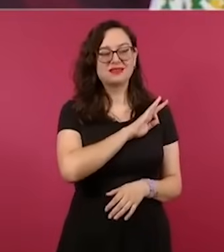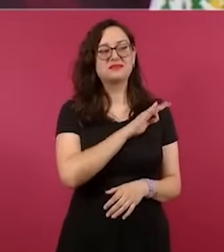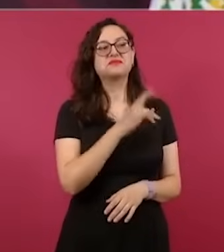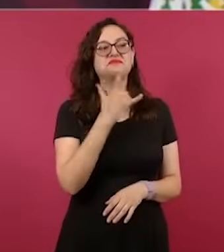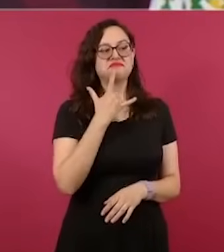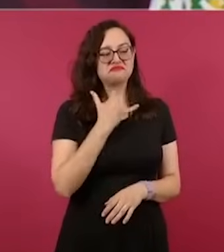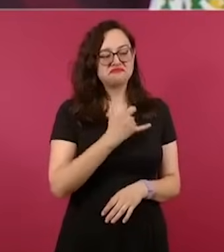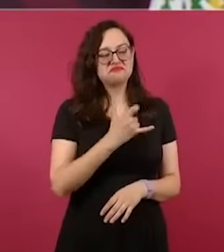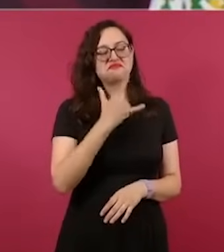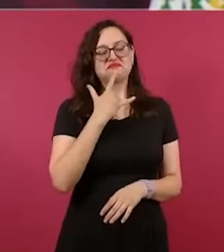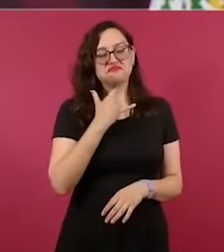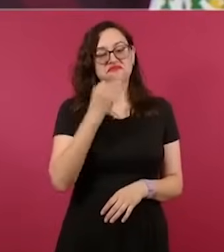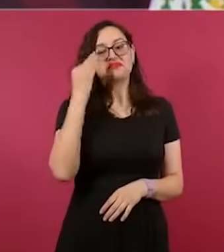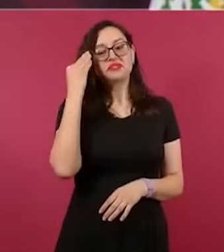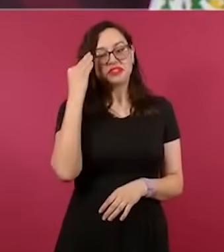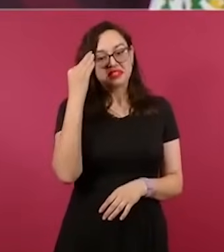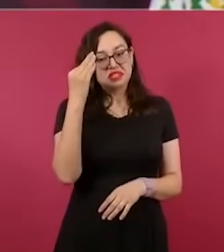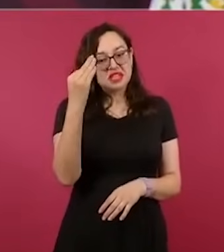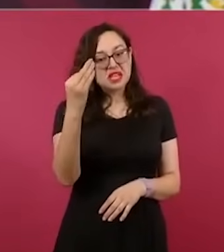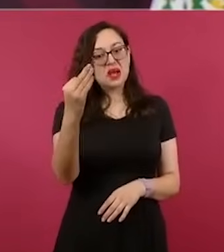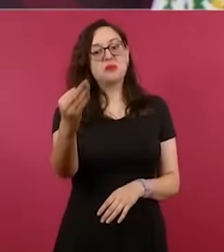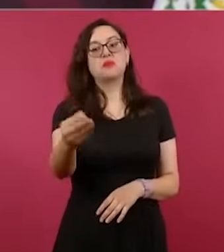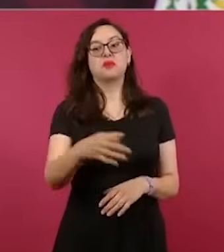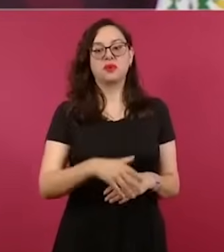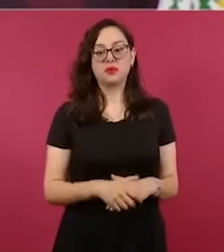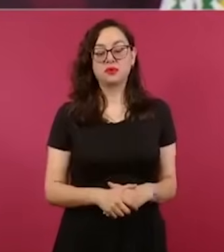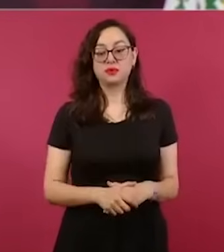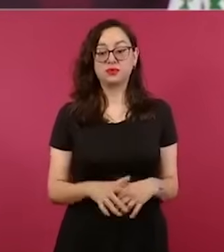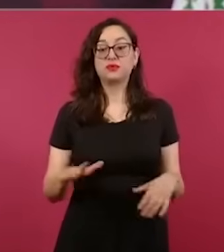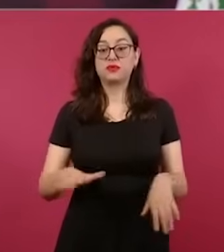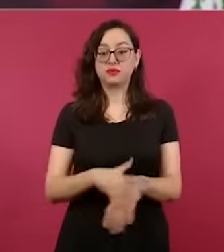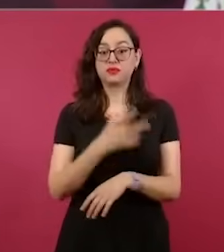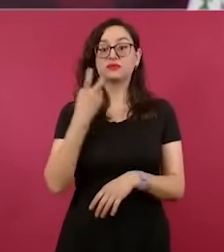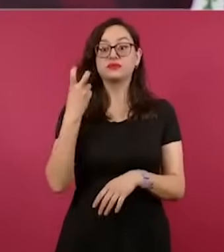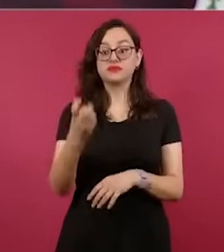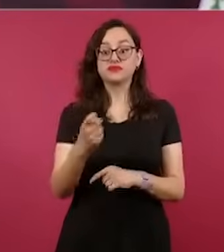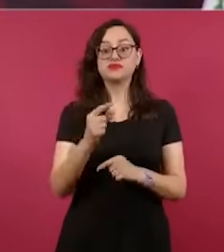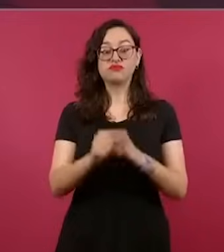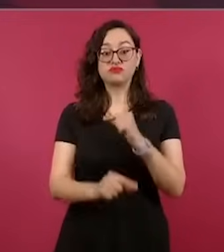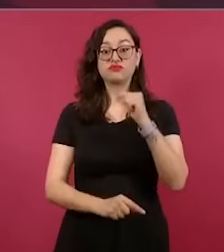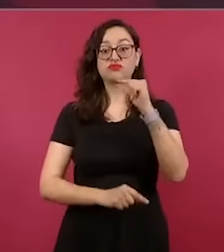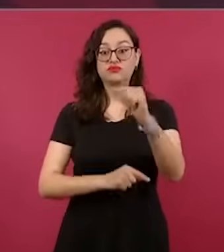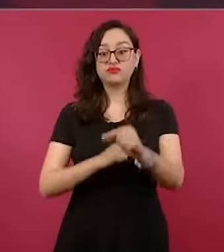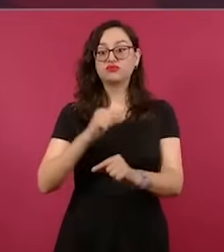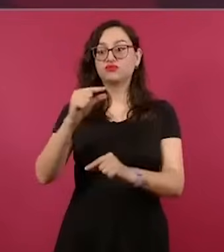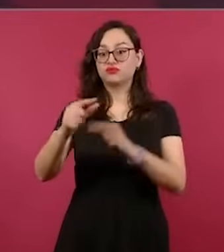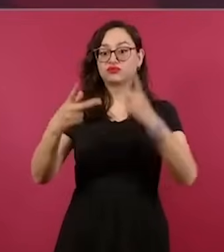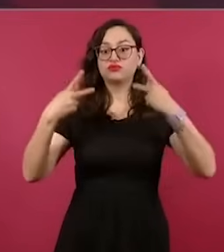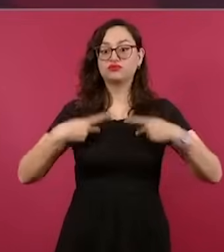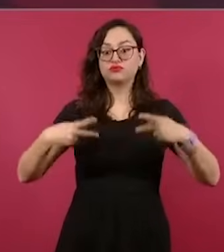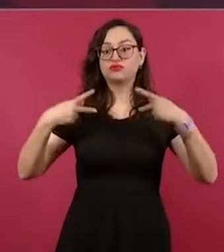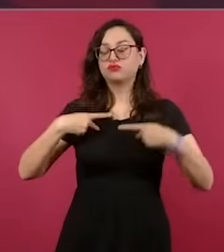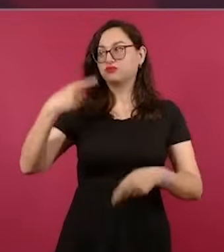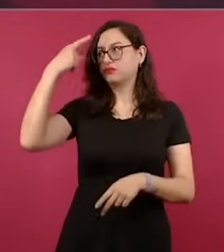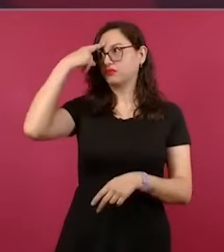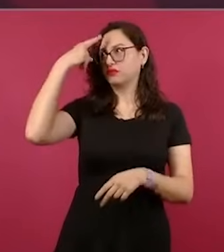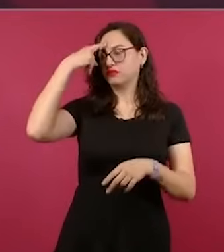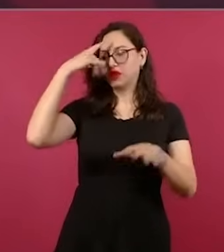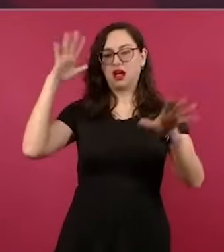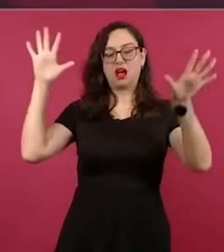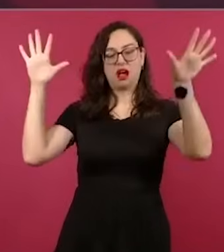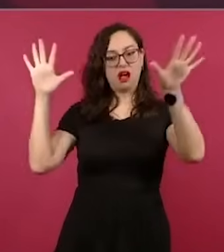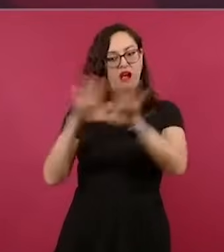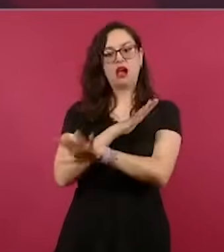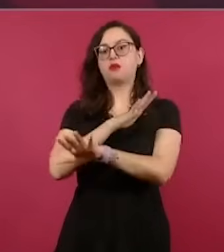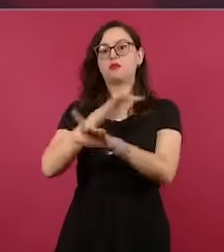lleva tiempo. Y por eso fue la revolución de las conciencias, un trabajo que